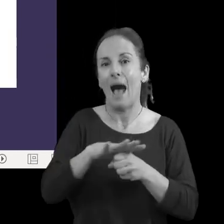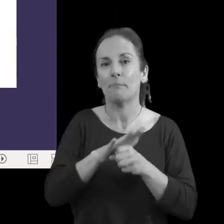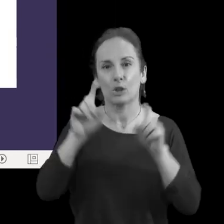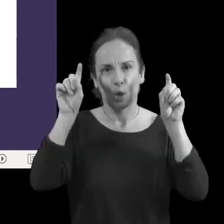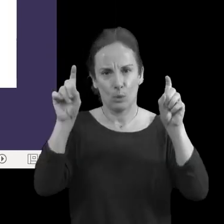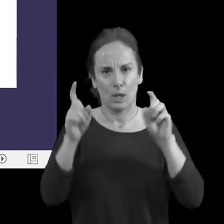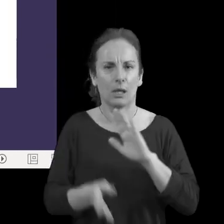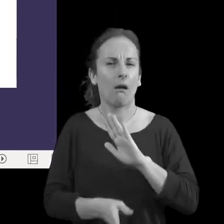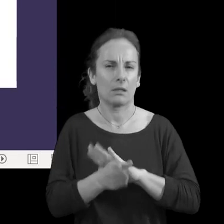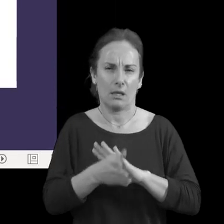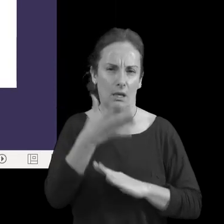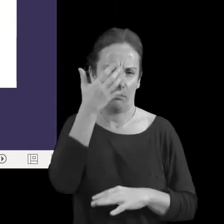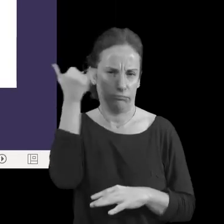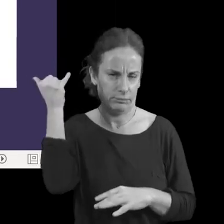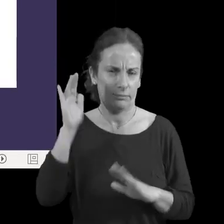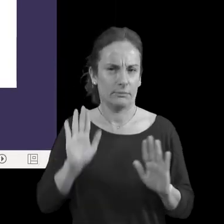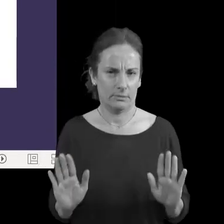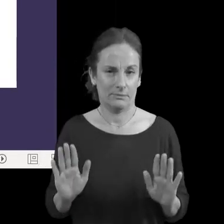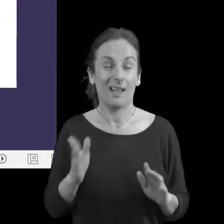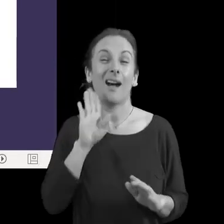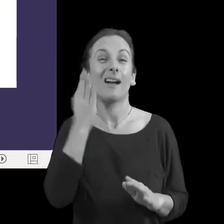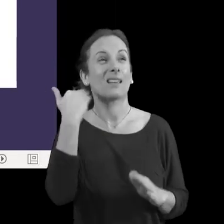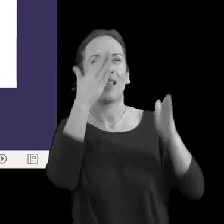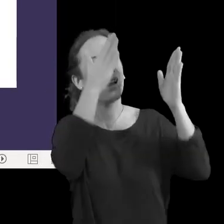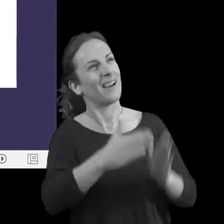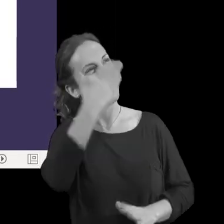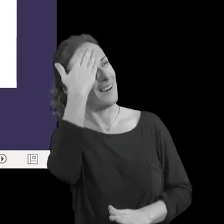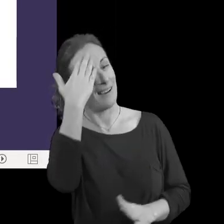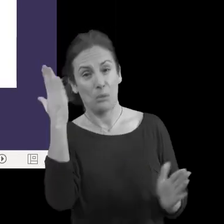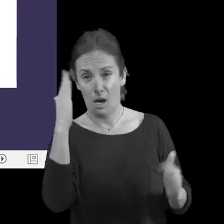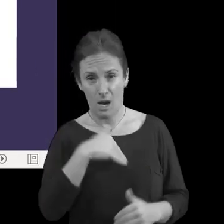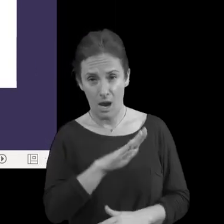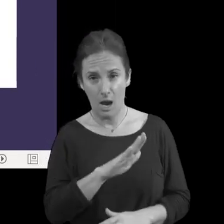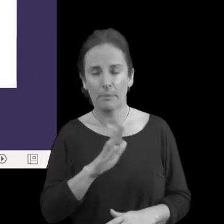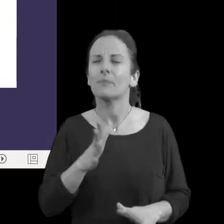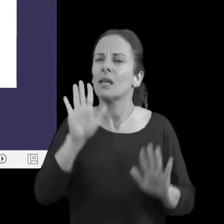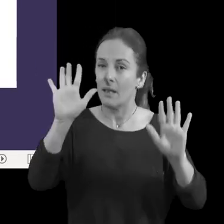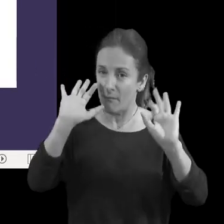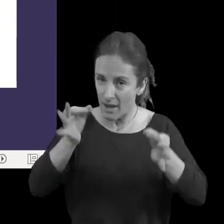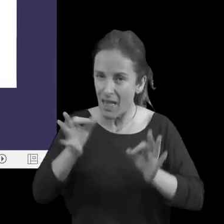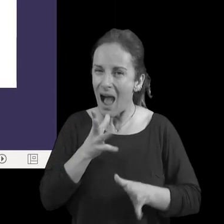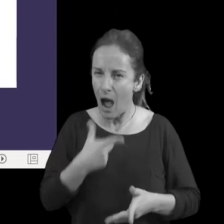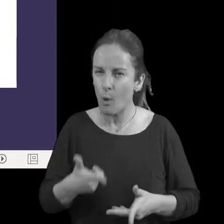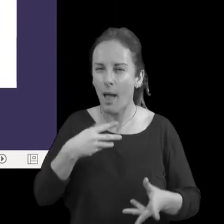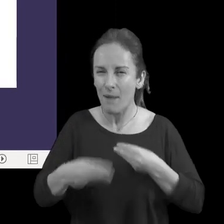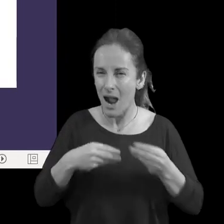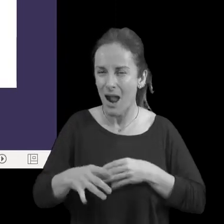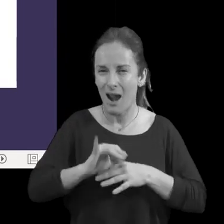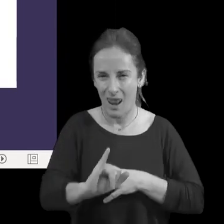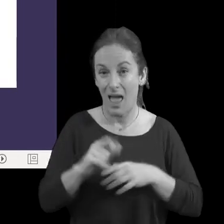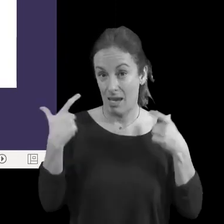referentes importante, ¿no? Aunque es cierto que se ha ido avanzando, es cierto que ahora hay muchos más materiales, es cierto que,